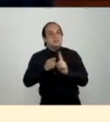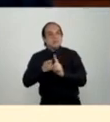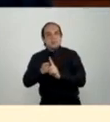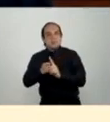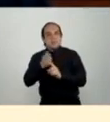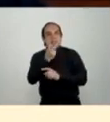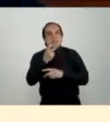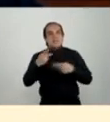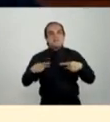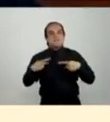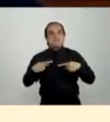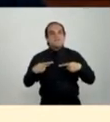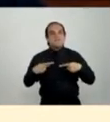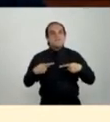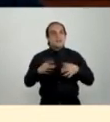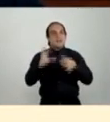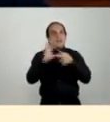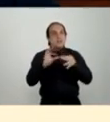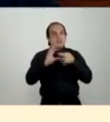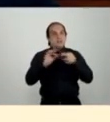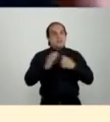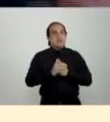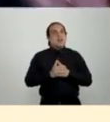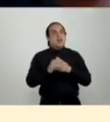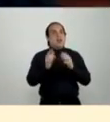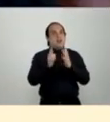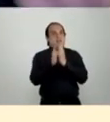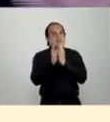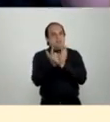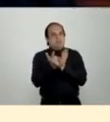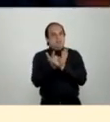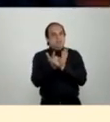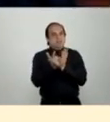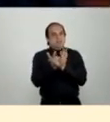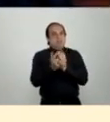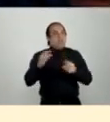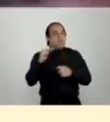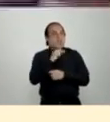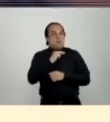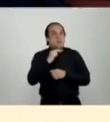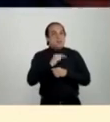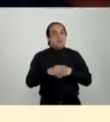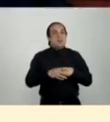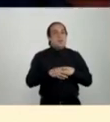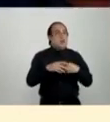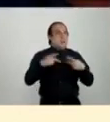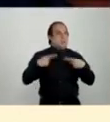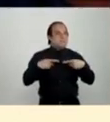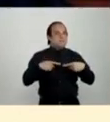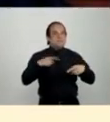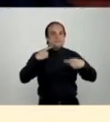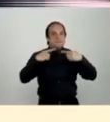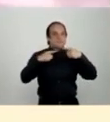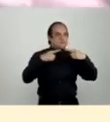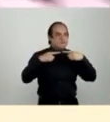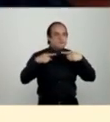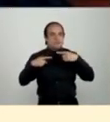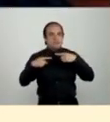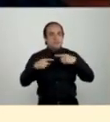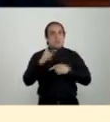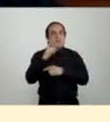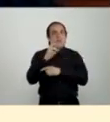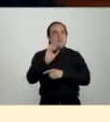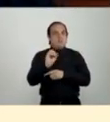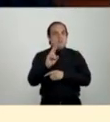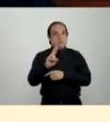este peruano del que habla Gamboa? Y rápidamente las pesquisas entre peruanos, eso ya se volvió una cosa Perú-Perú, las